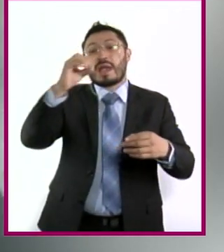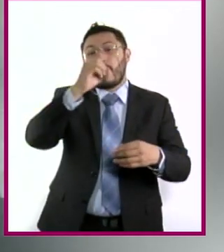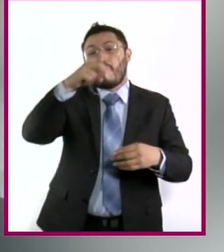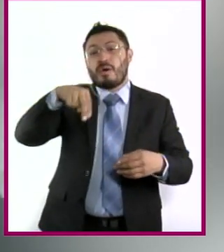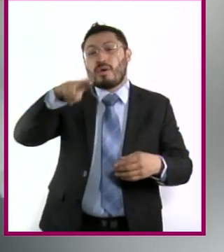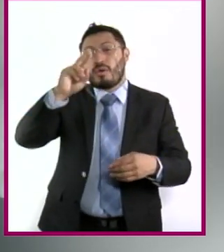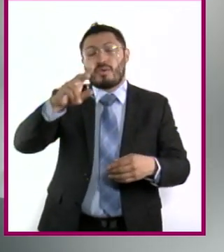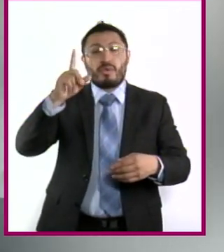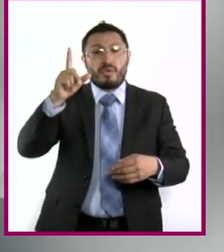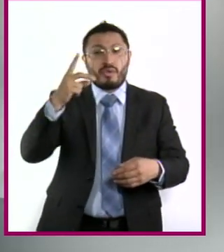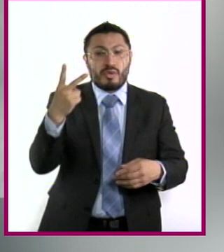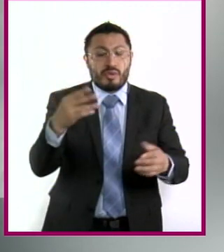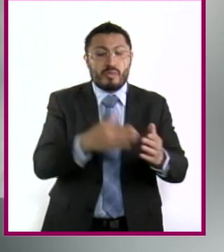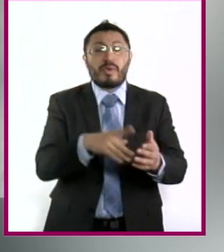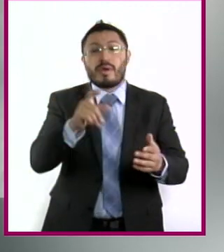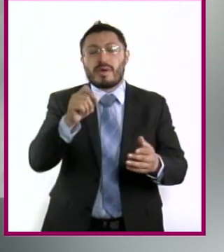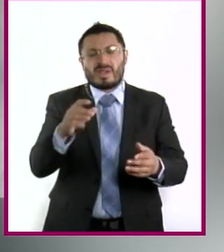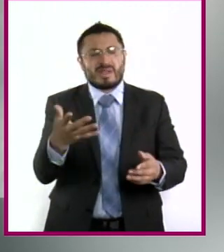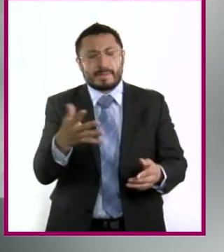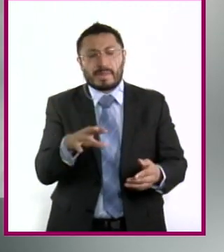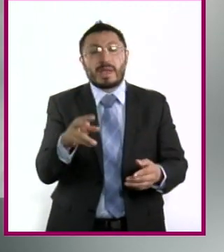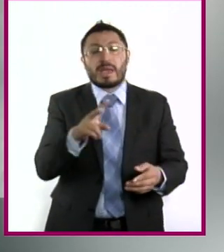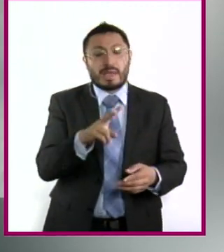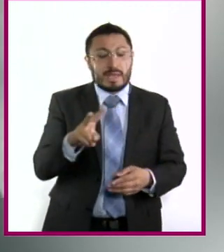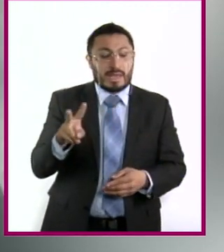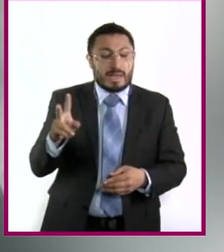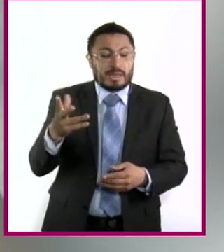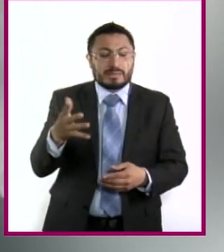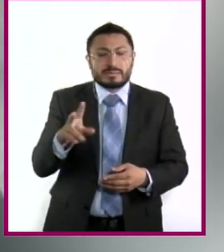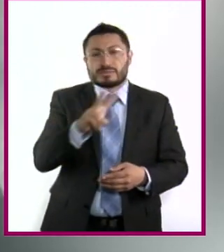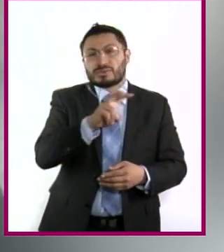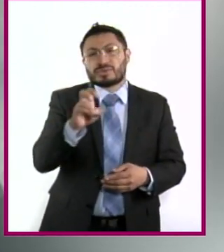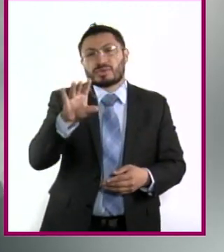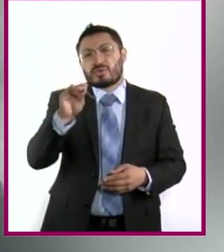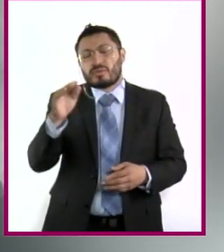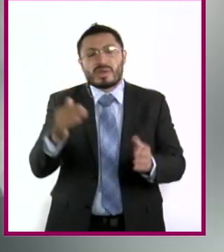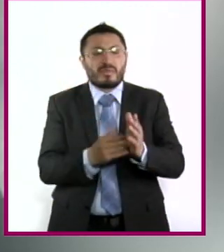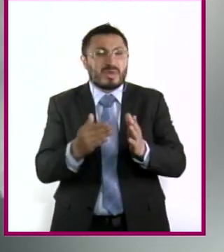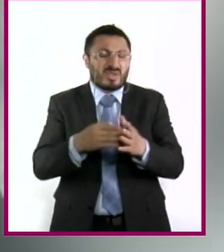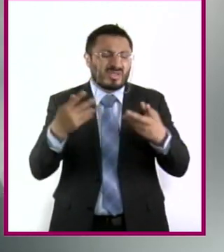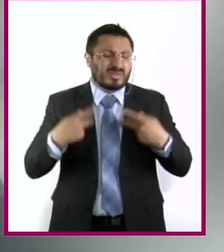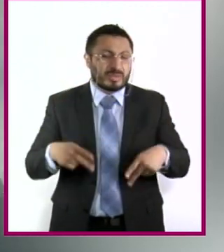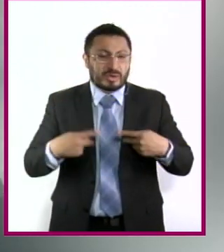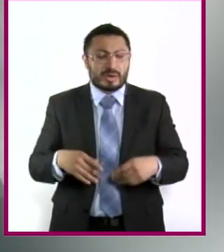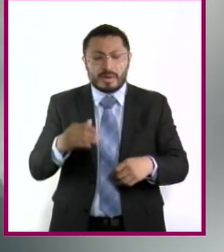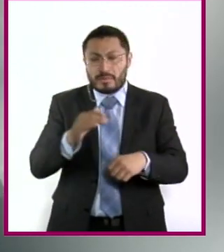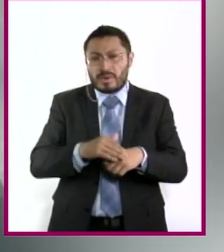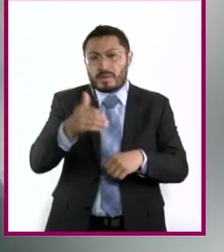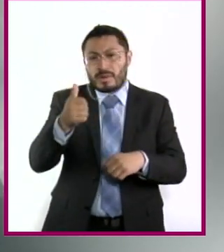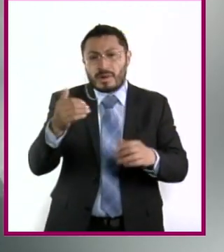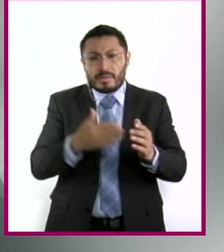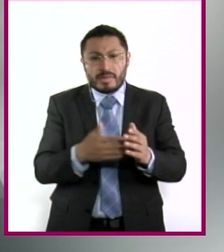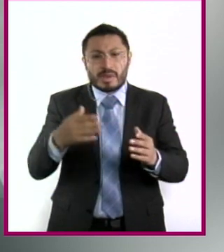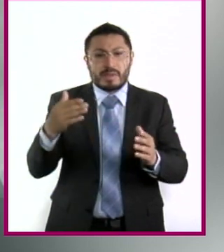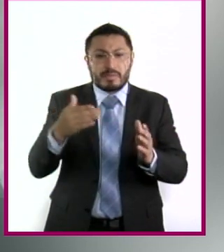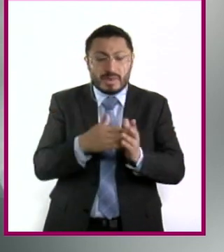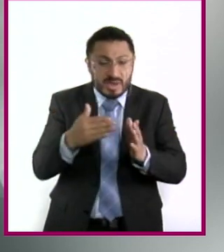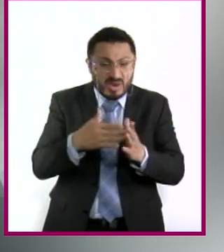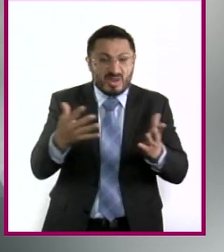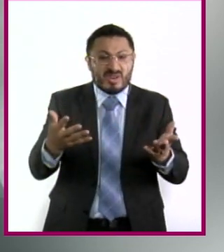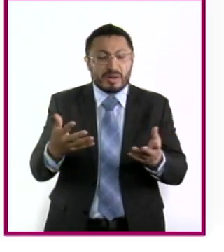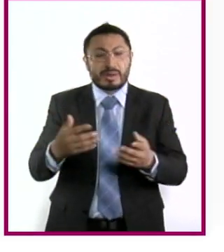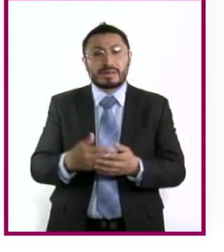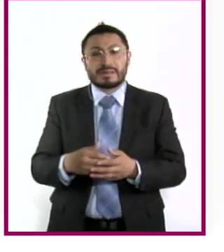hablando que alrededor de 690 millones de personas, de las poco más de 6,000 millones que habitamos este planeta, pues